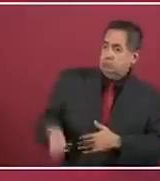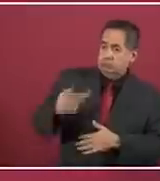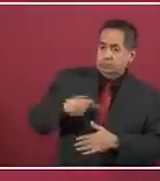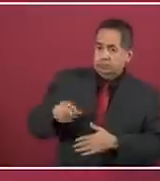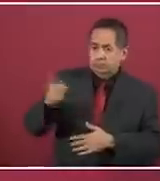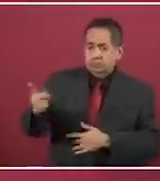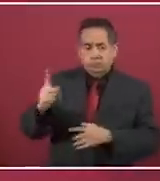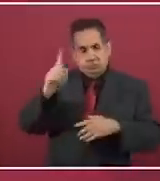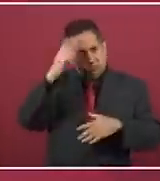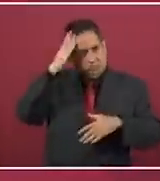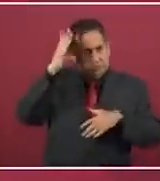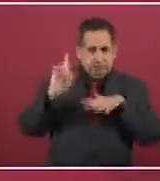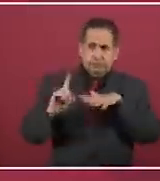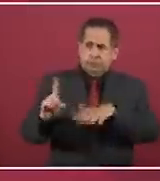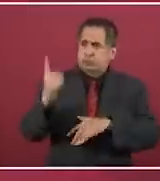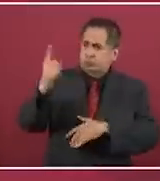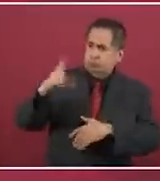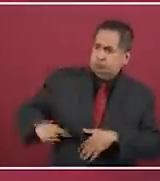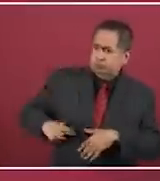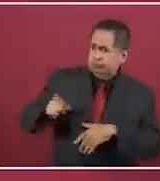dirigente, de un gobierno.